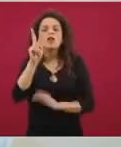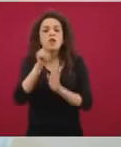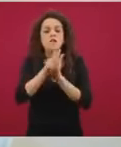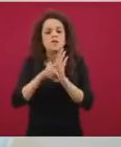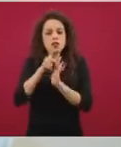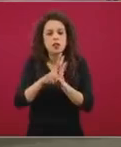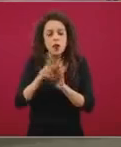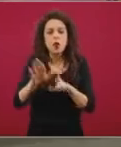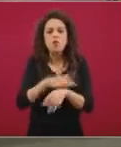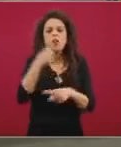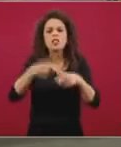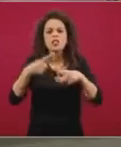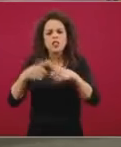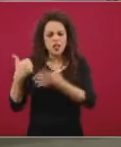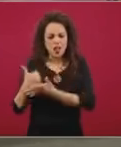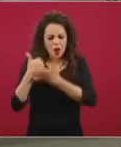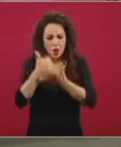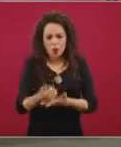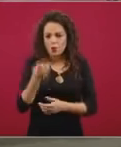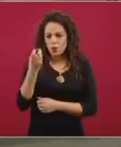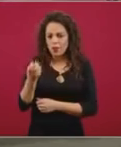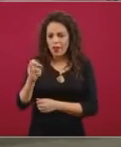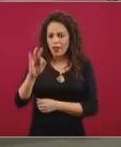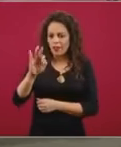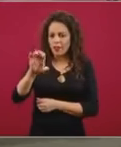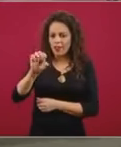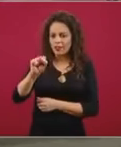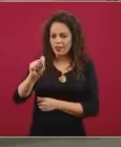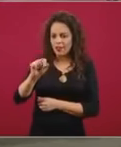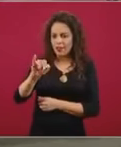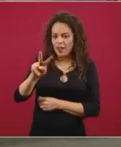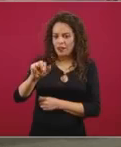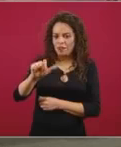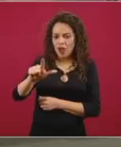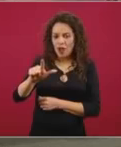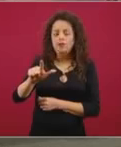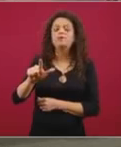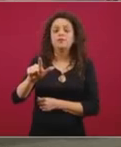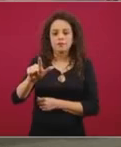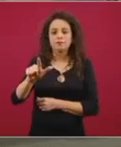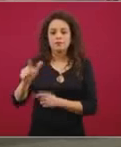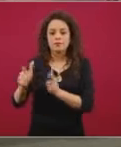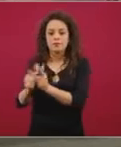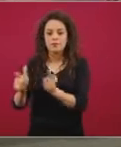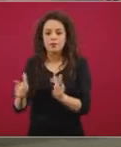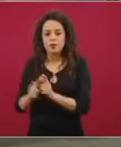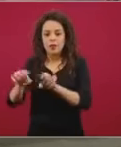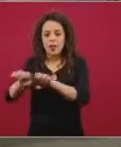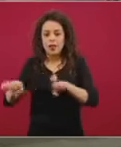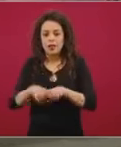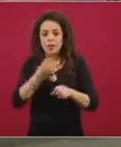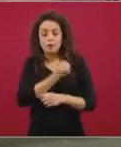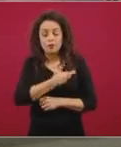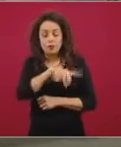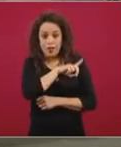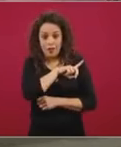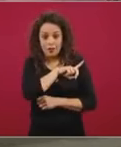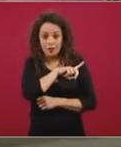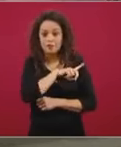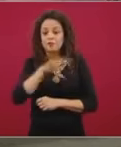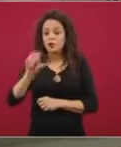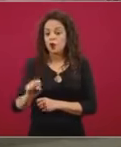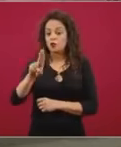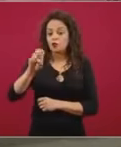nos están ayudando en el festival es el Escuadrón de la Salud, que también va a estar presente. Así que